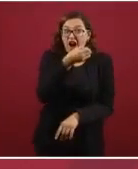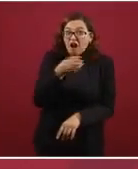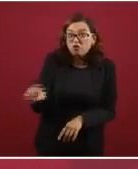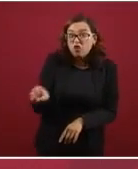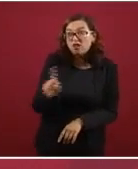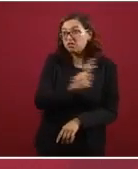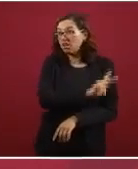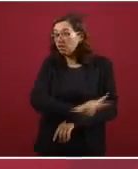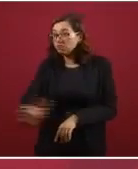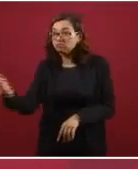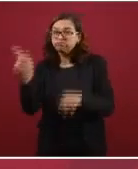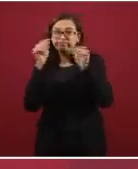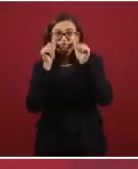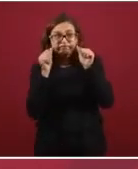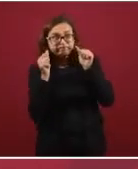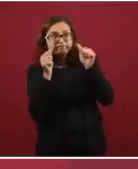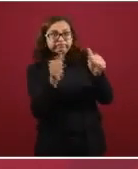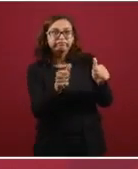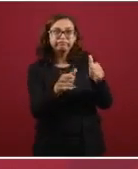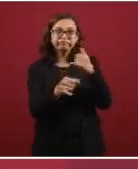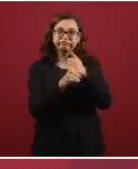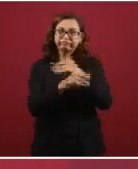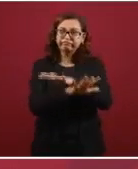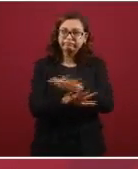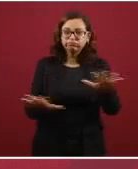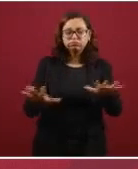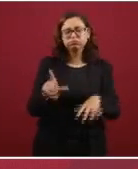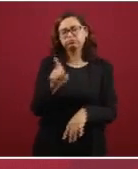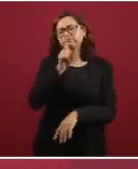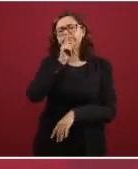que informe el presidente.